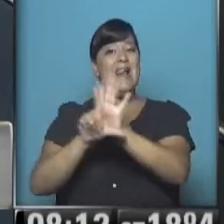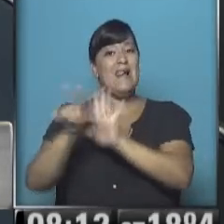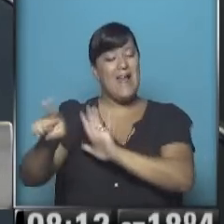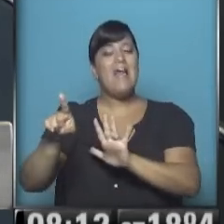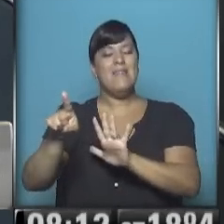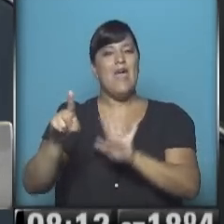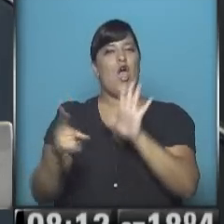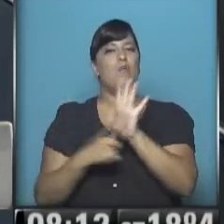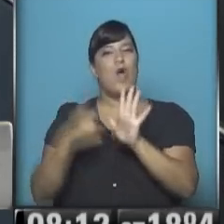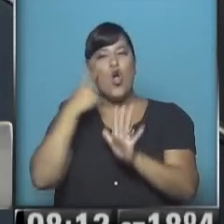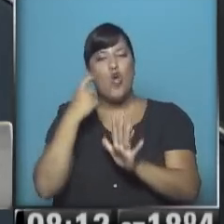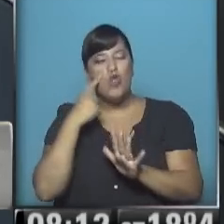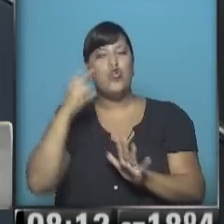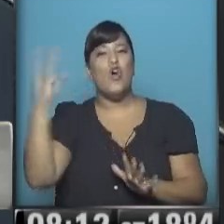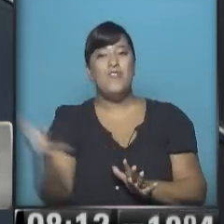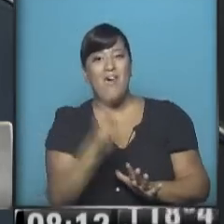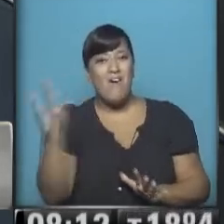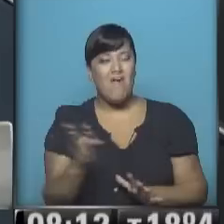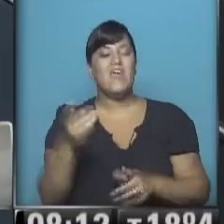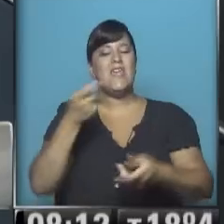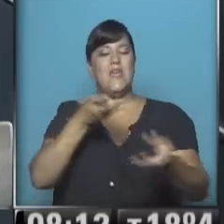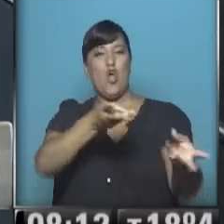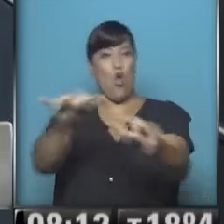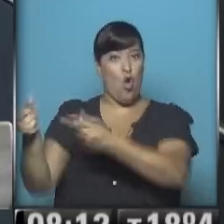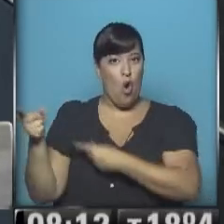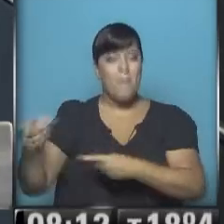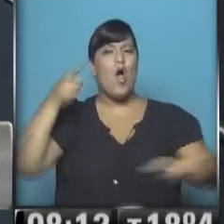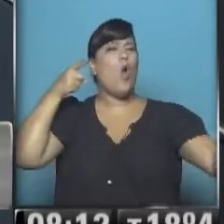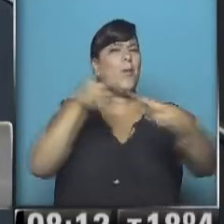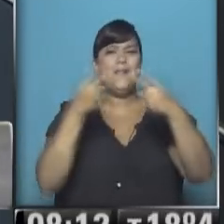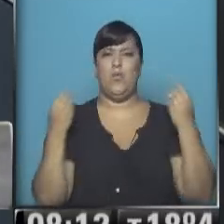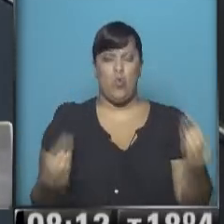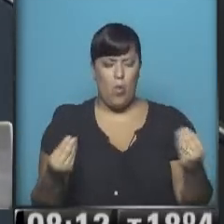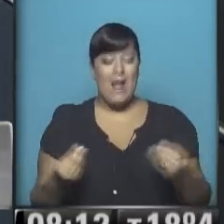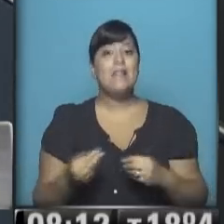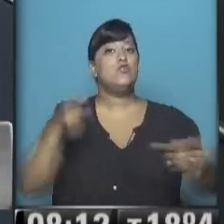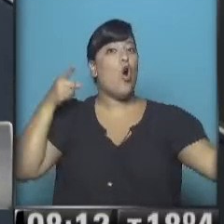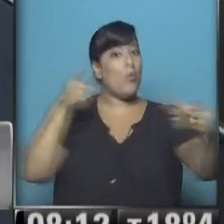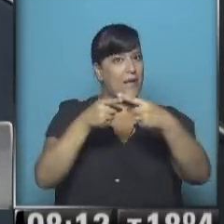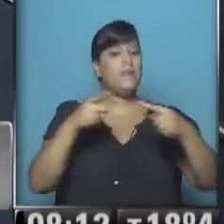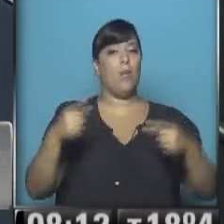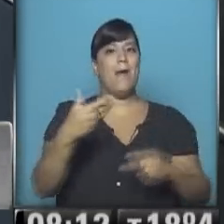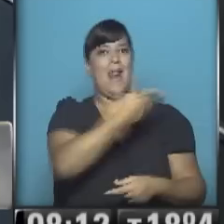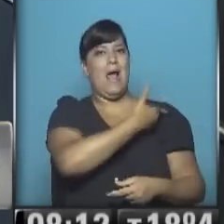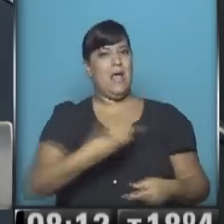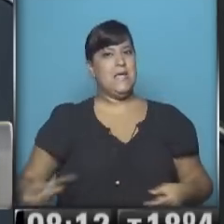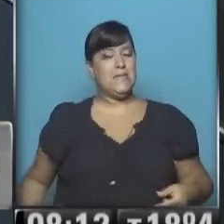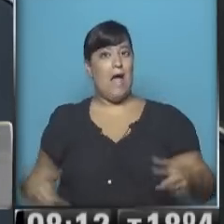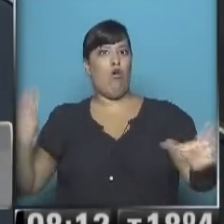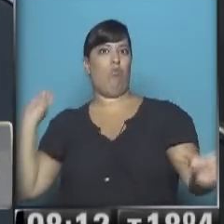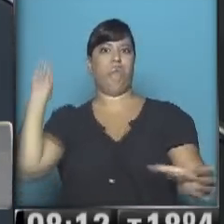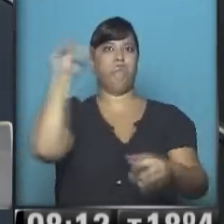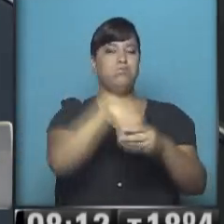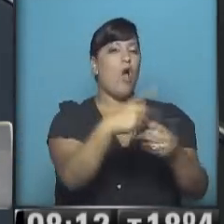regulación de la producción y el consumo Con qué objetivo con el objetivo de que la intervención regulatoria por parte del